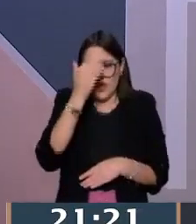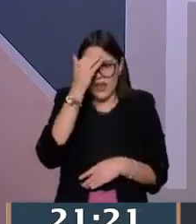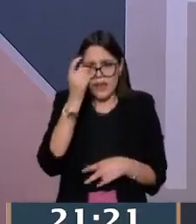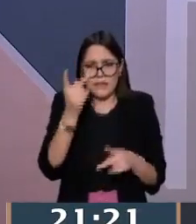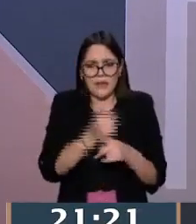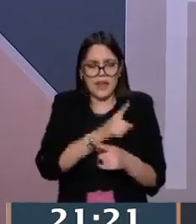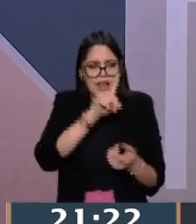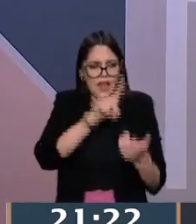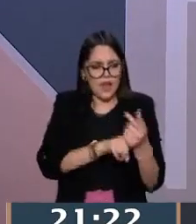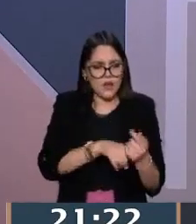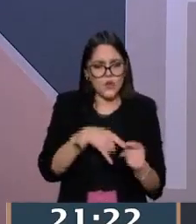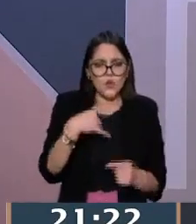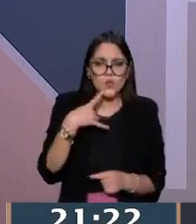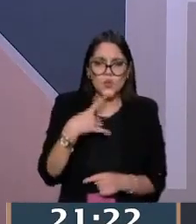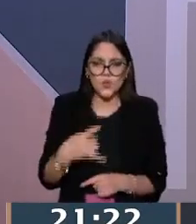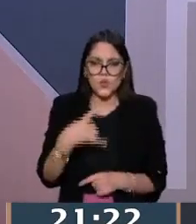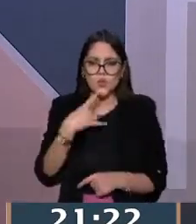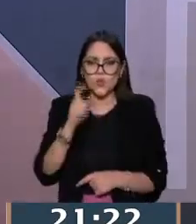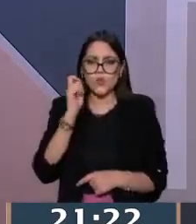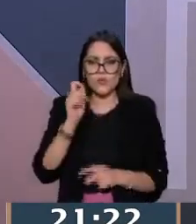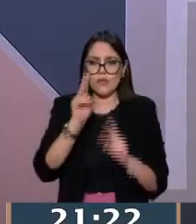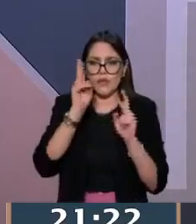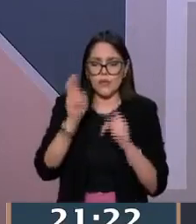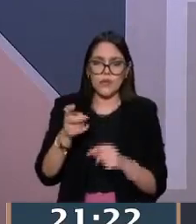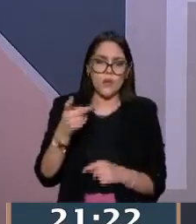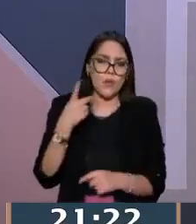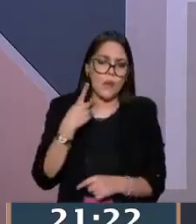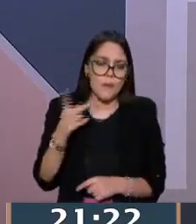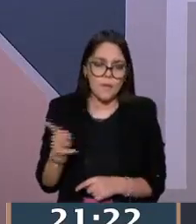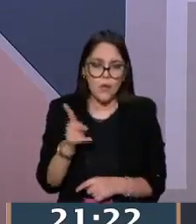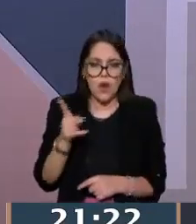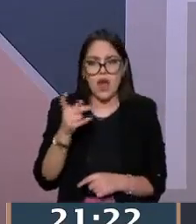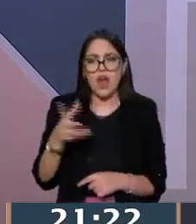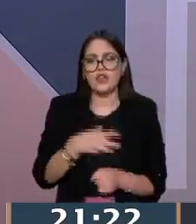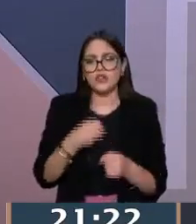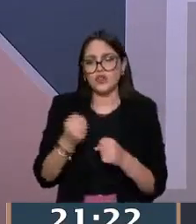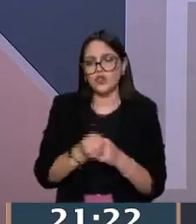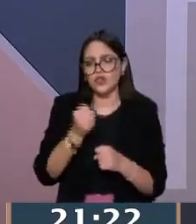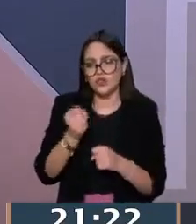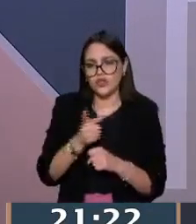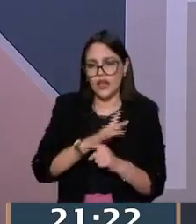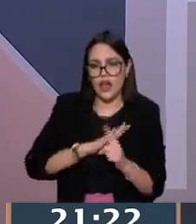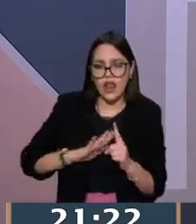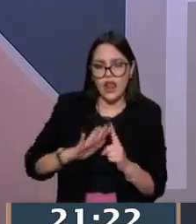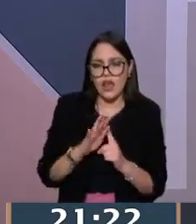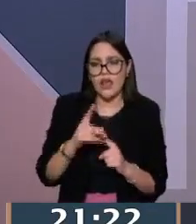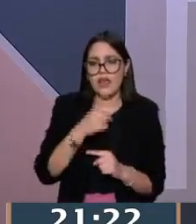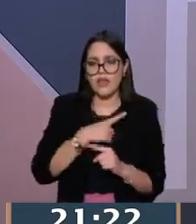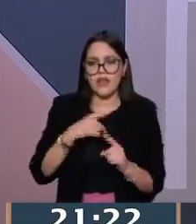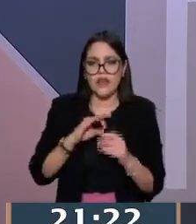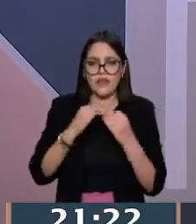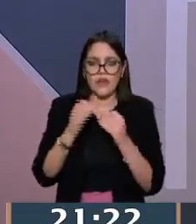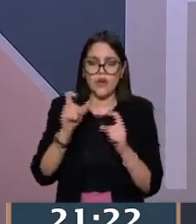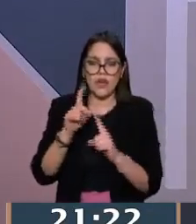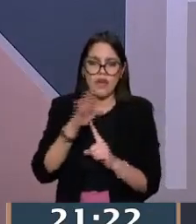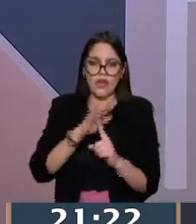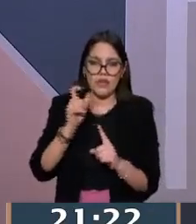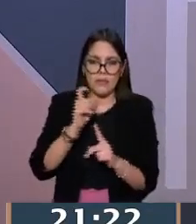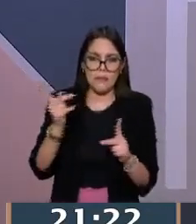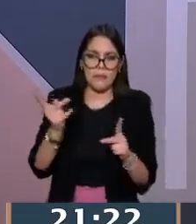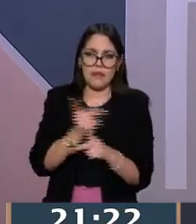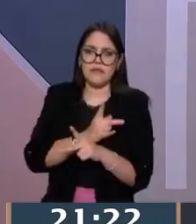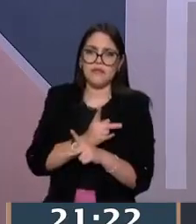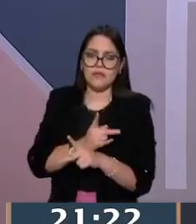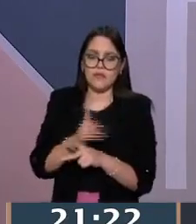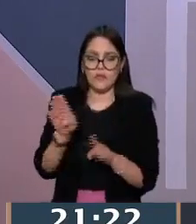la lucha, no solamente popular, la lucha social, digamos, toda la situación a partir de la cual se ha,